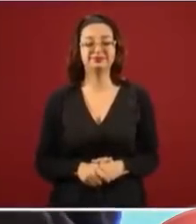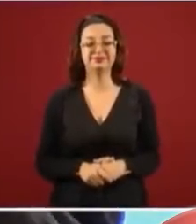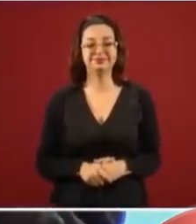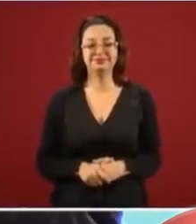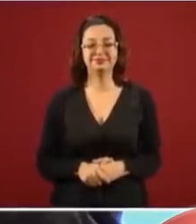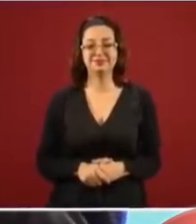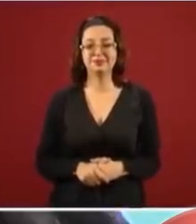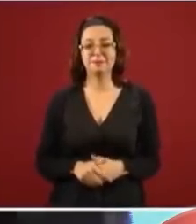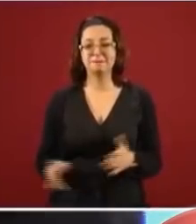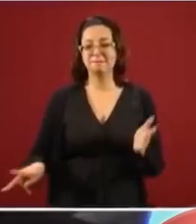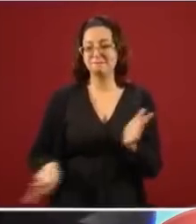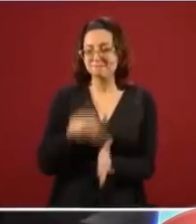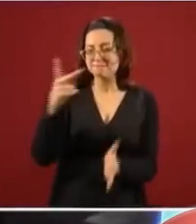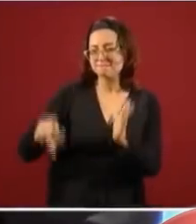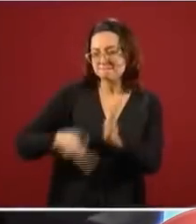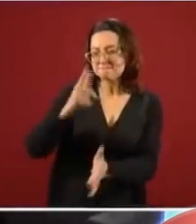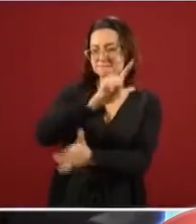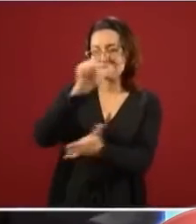menos incidencia delictiva.